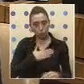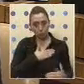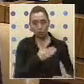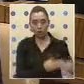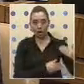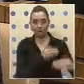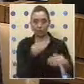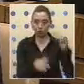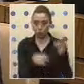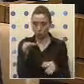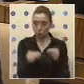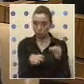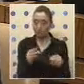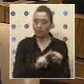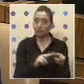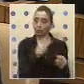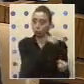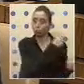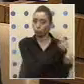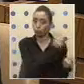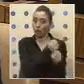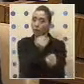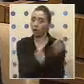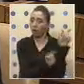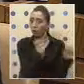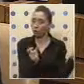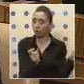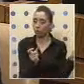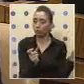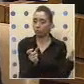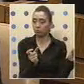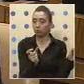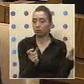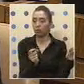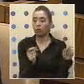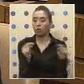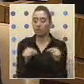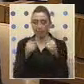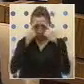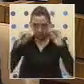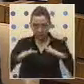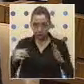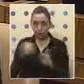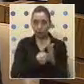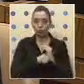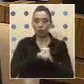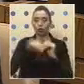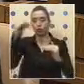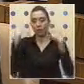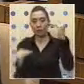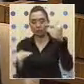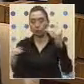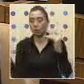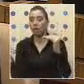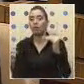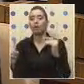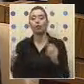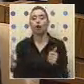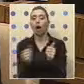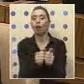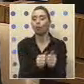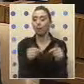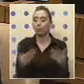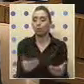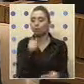justicia. Es decir, hicieron su pega. No acompañaron este esfuerzo en la lucha contra la desigualdad, desgraciadamente, y por eso tenemos